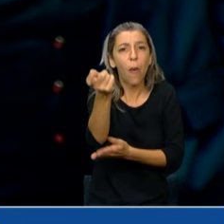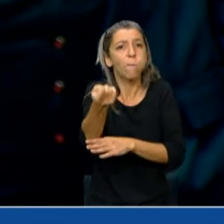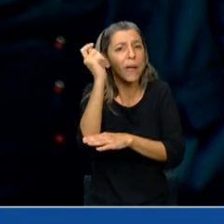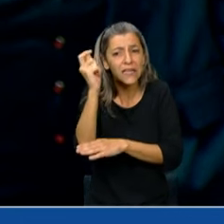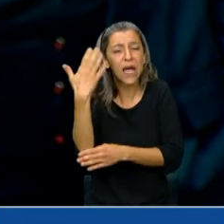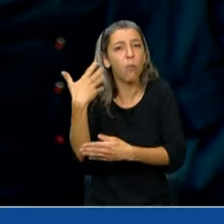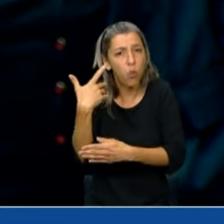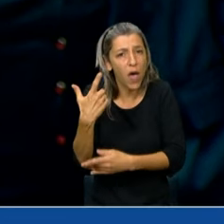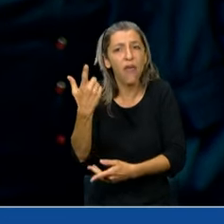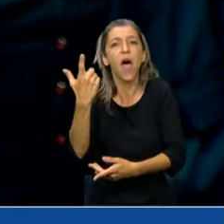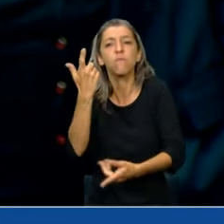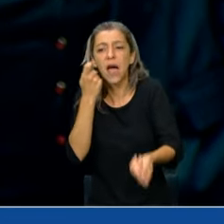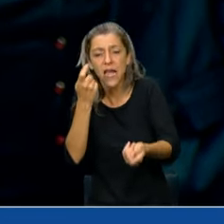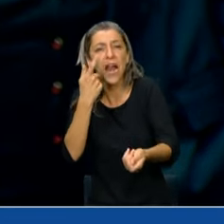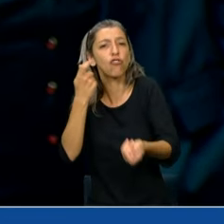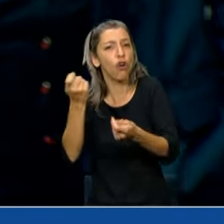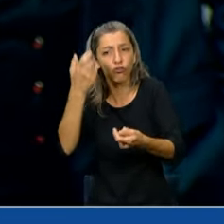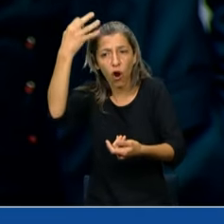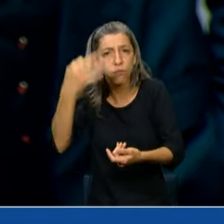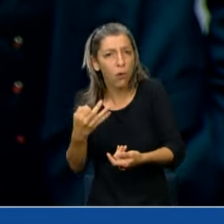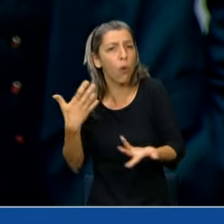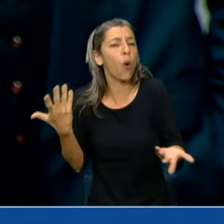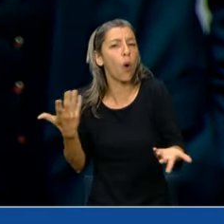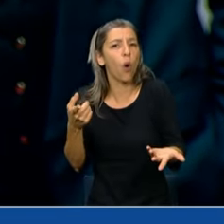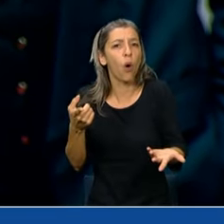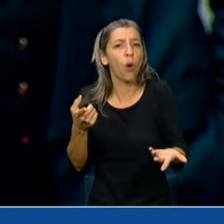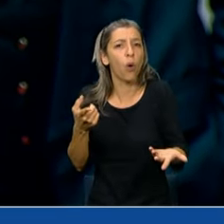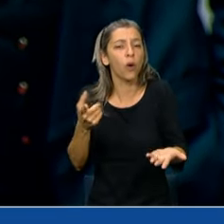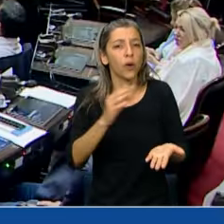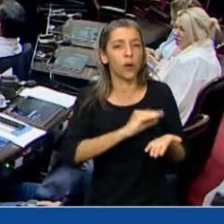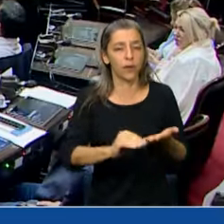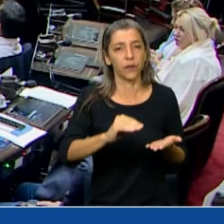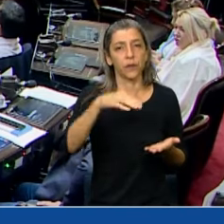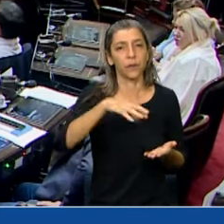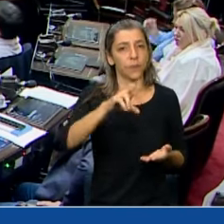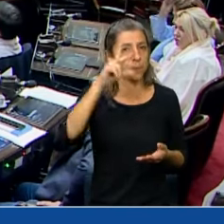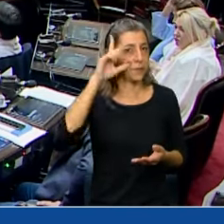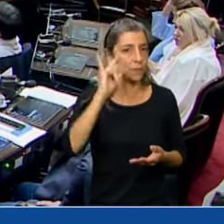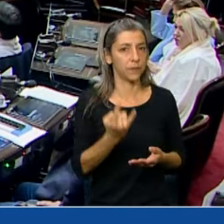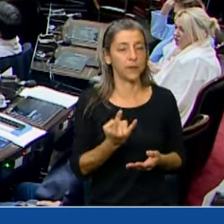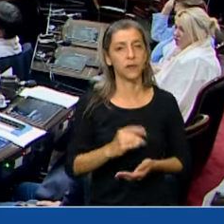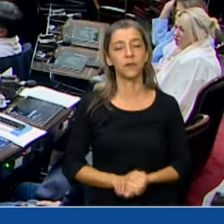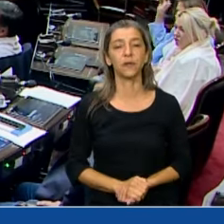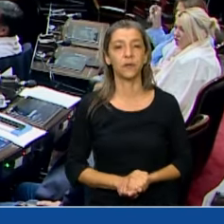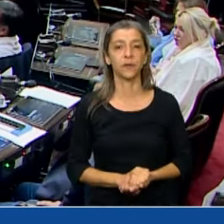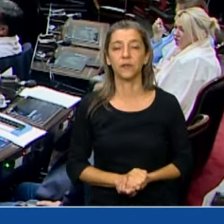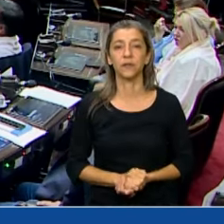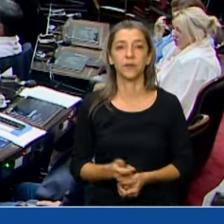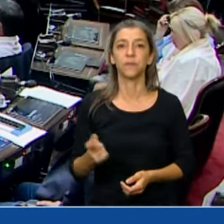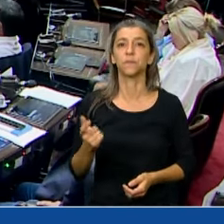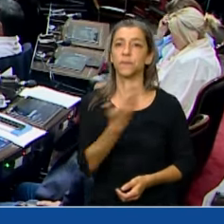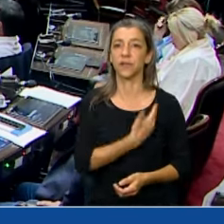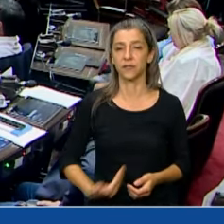diputada diputado moró en uso de la palabra mire presidenta A ver es